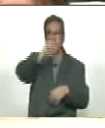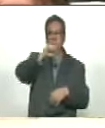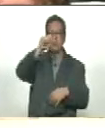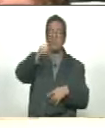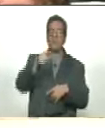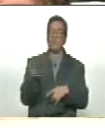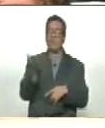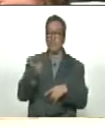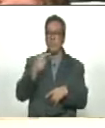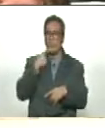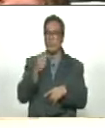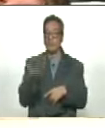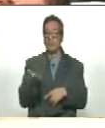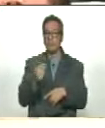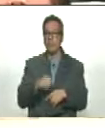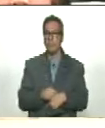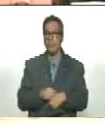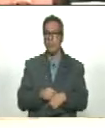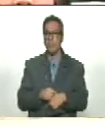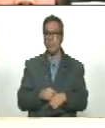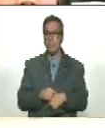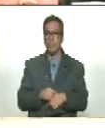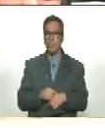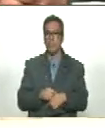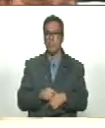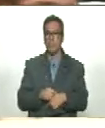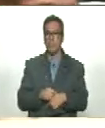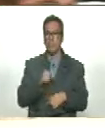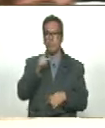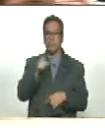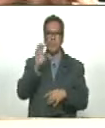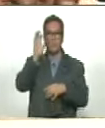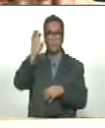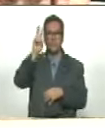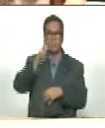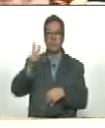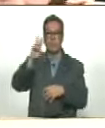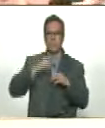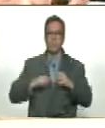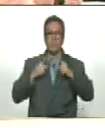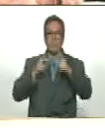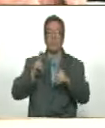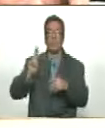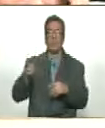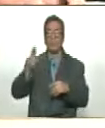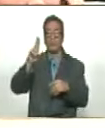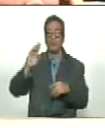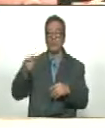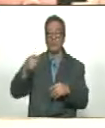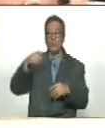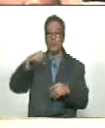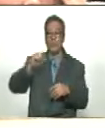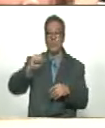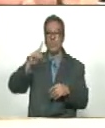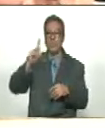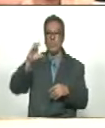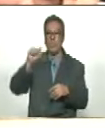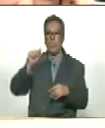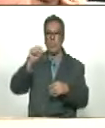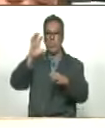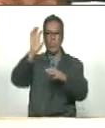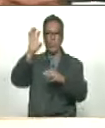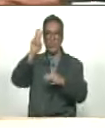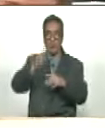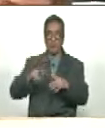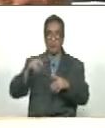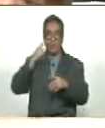Es importante también resaltar que este país, en este caso Uganda, es un país